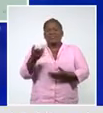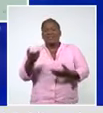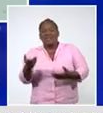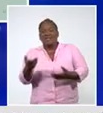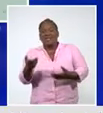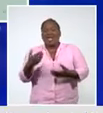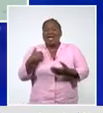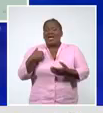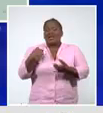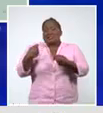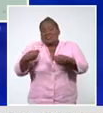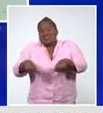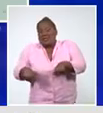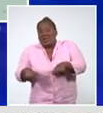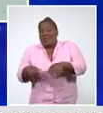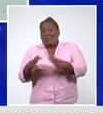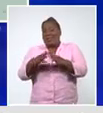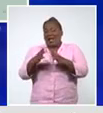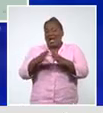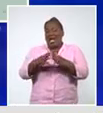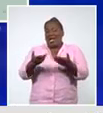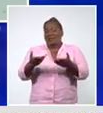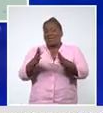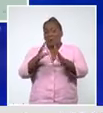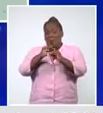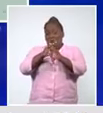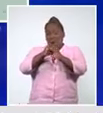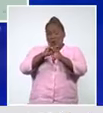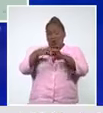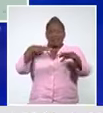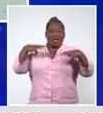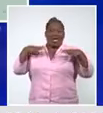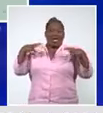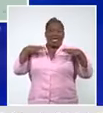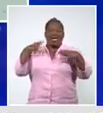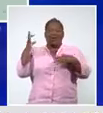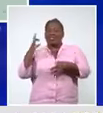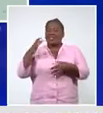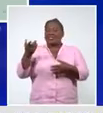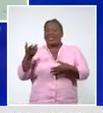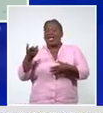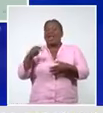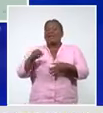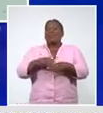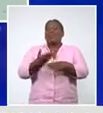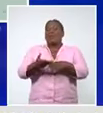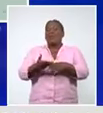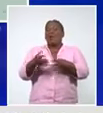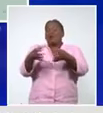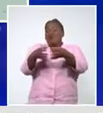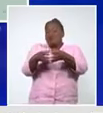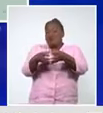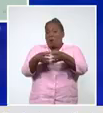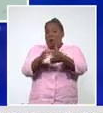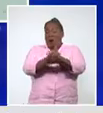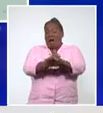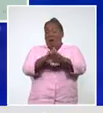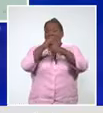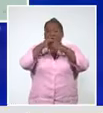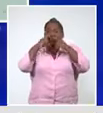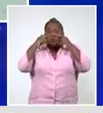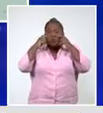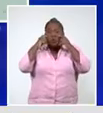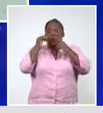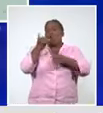de la casa, se nos escapan por las noches, después en los grupos de amigos no se ponen el nasobuco, se ponen a fumar, se dan